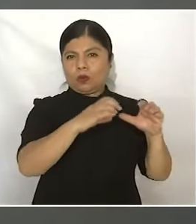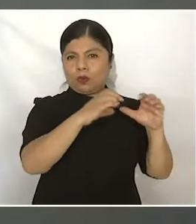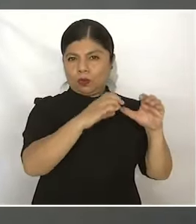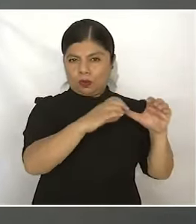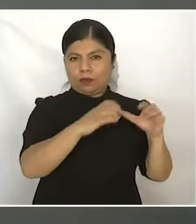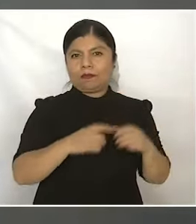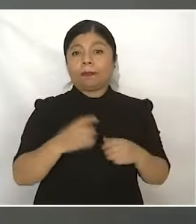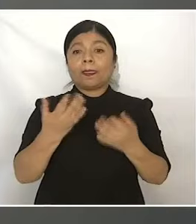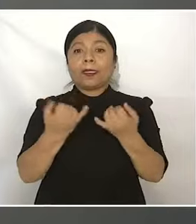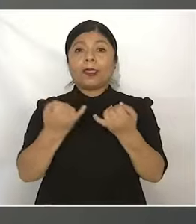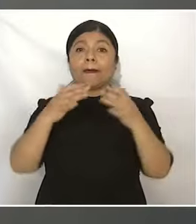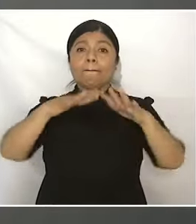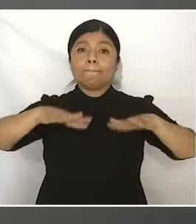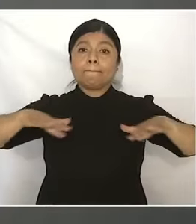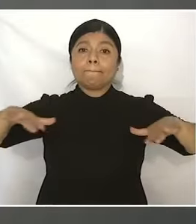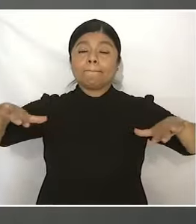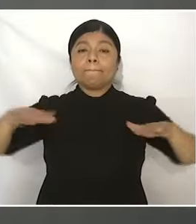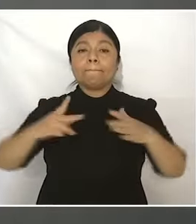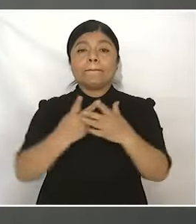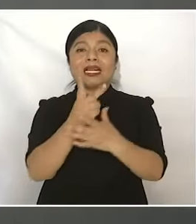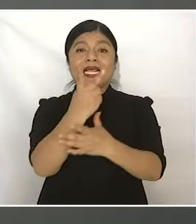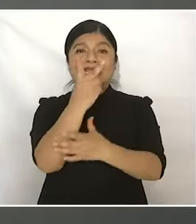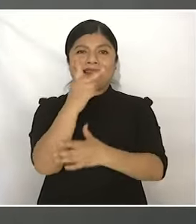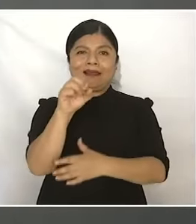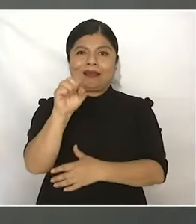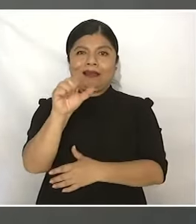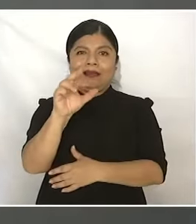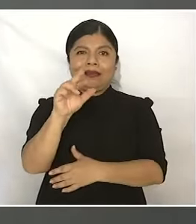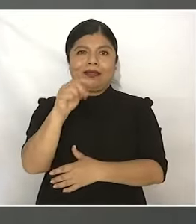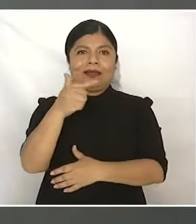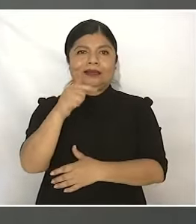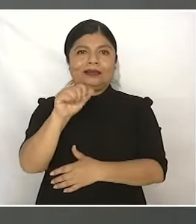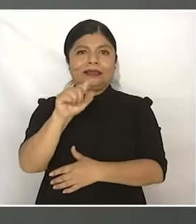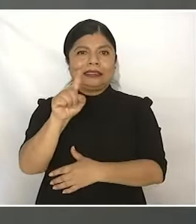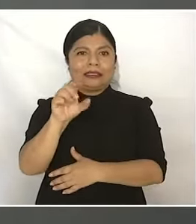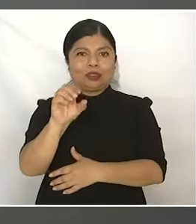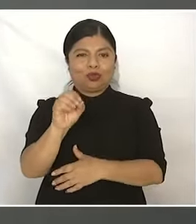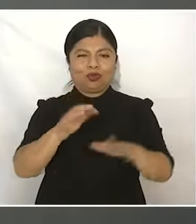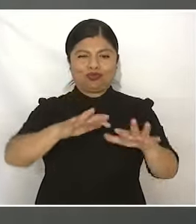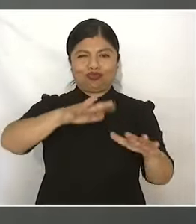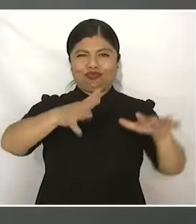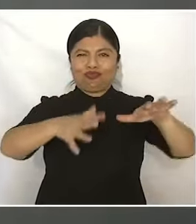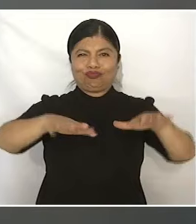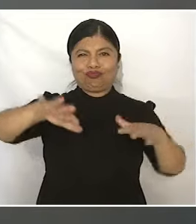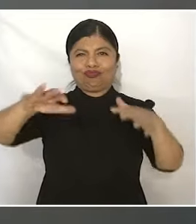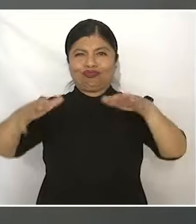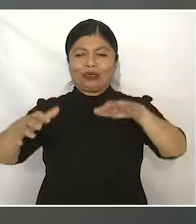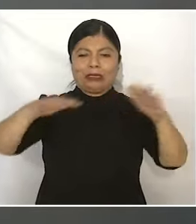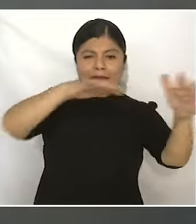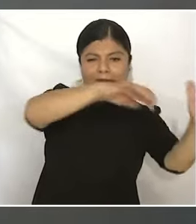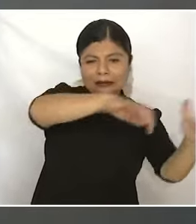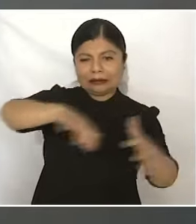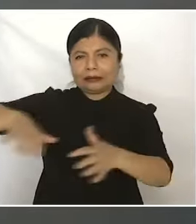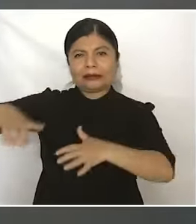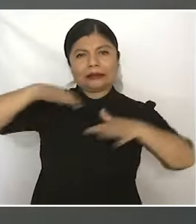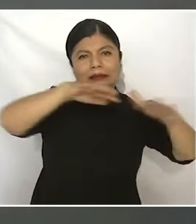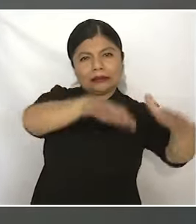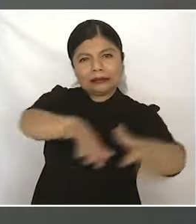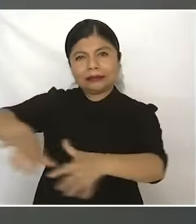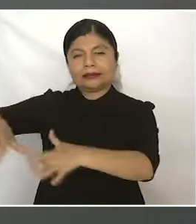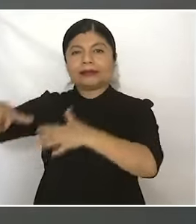sargazo las playas y cuidar la selva, cuidar la